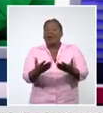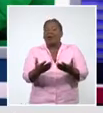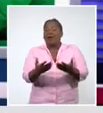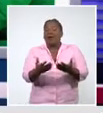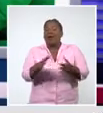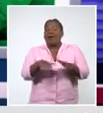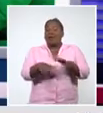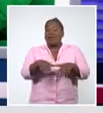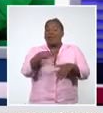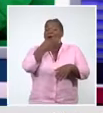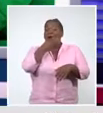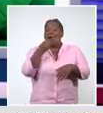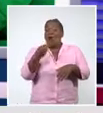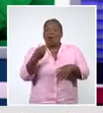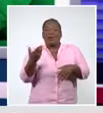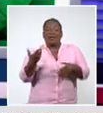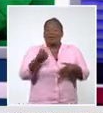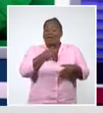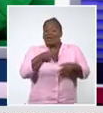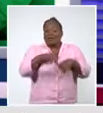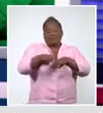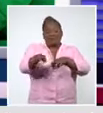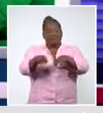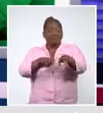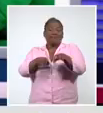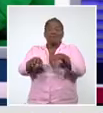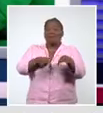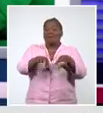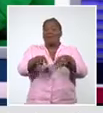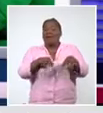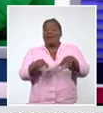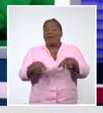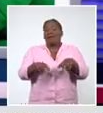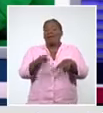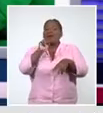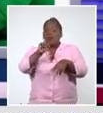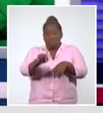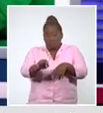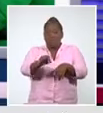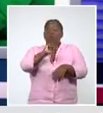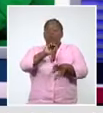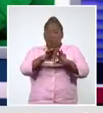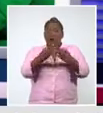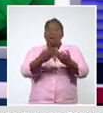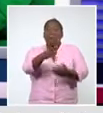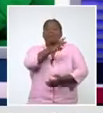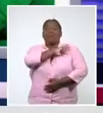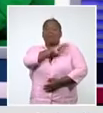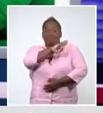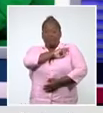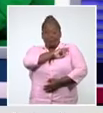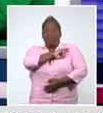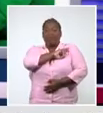inquietos, pues no quiere decir que no tengamos una responsabilidad. Y solamente